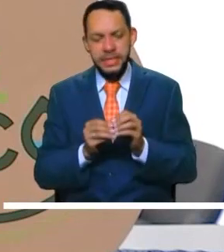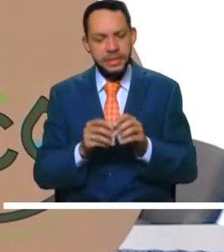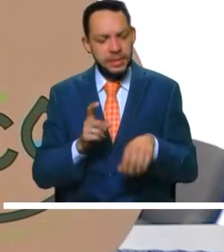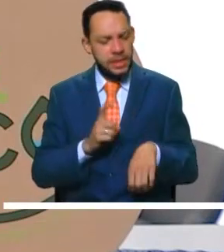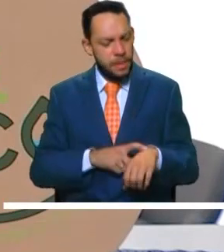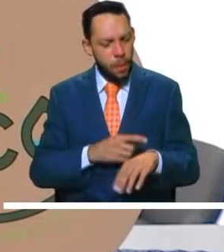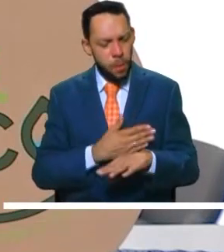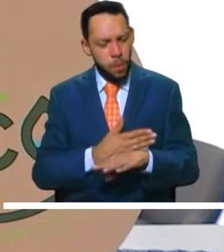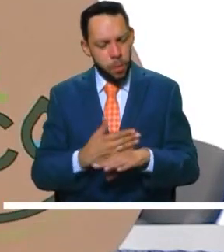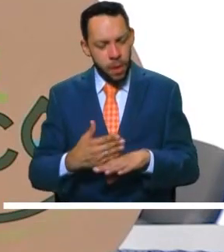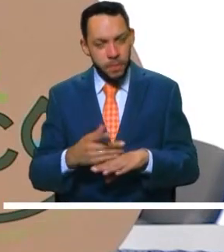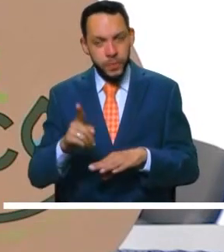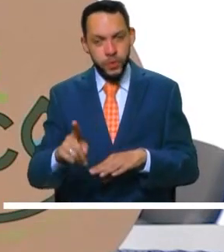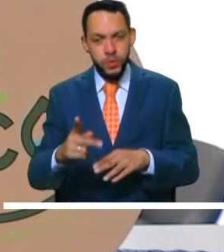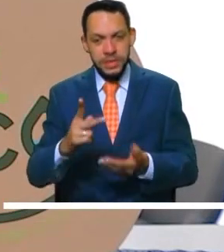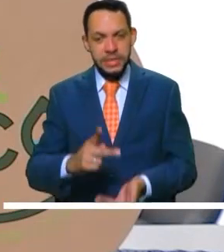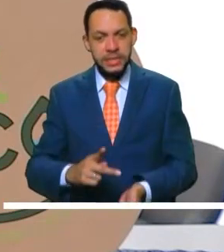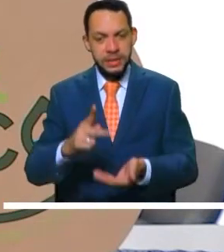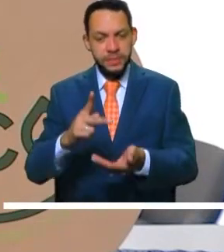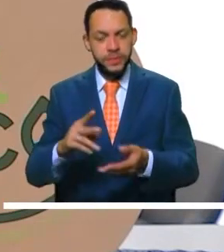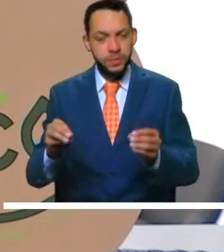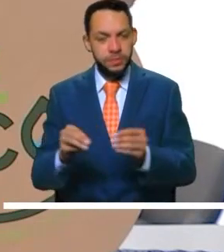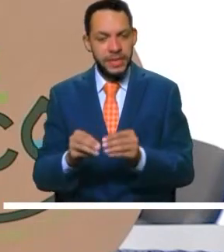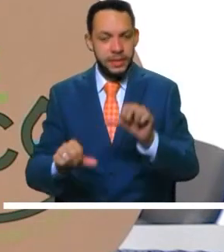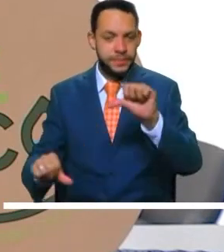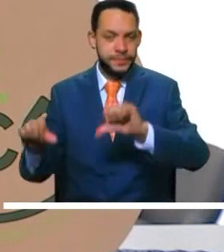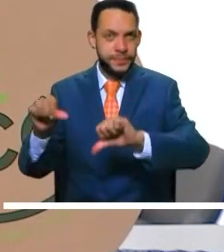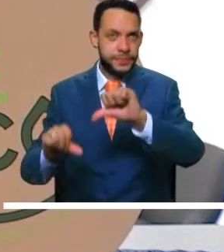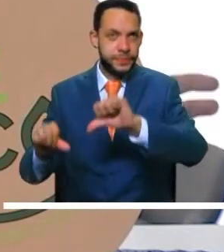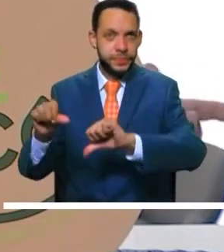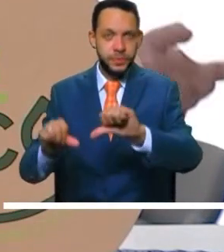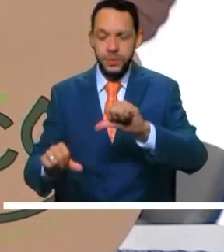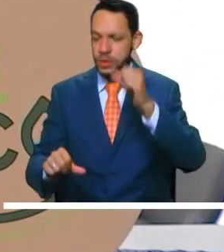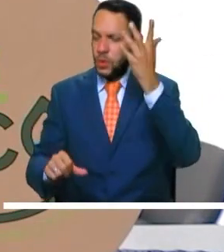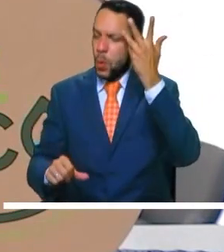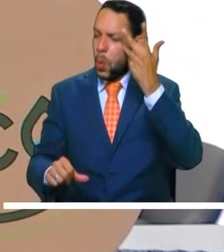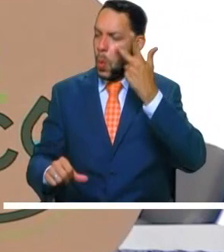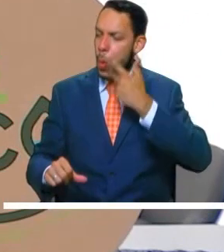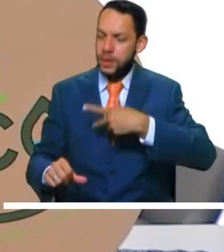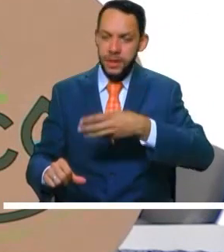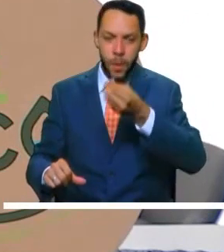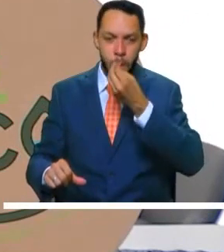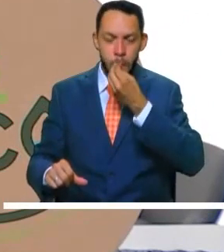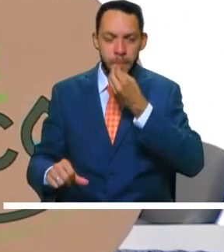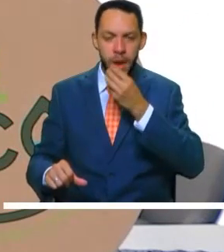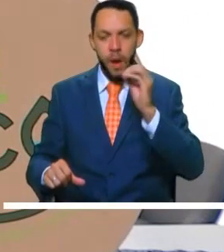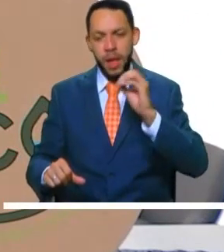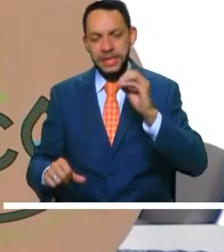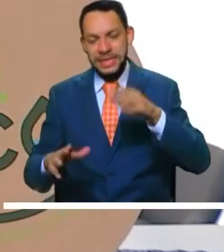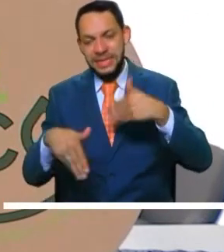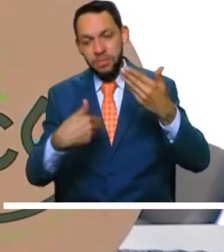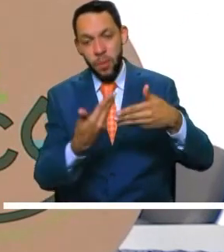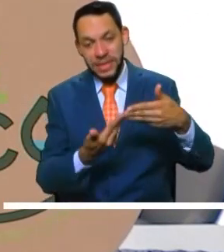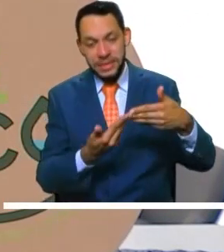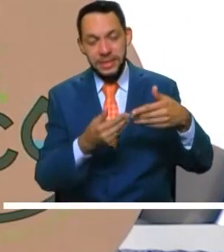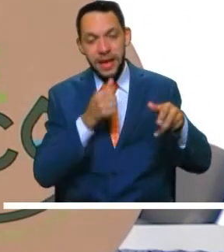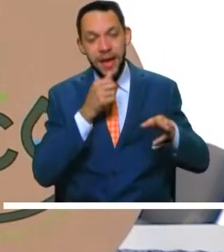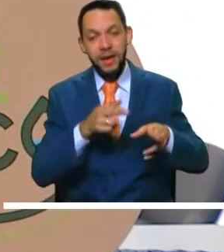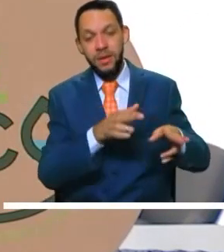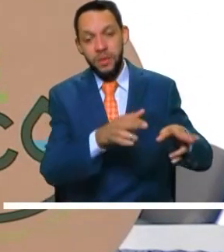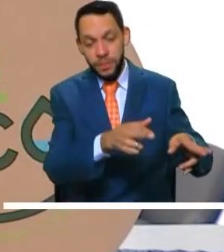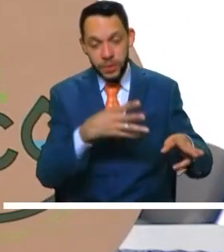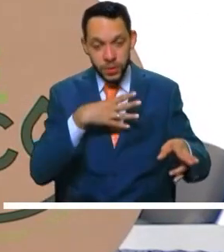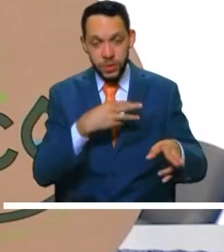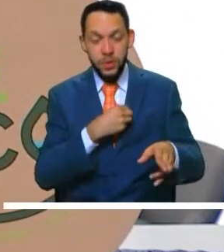que, los químicos que nosotros consumimos a diario se iban a ir al agua. Porque ustedes piensan que cuando